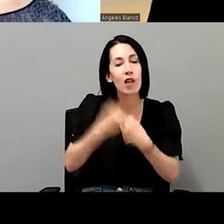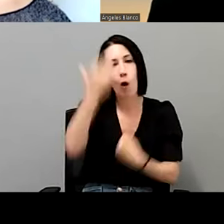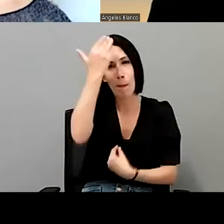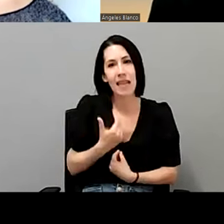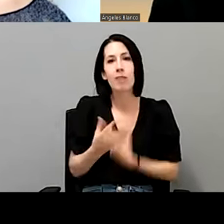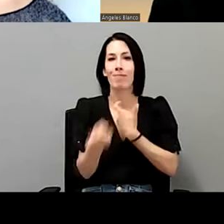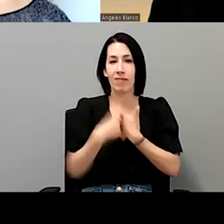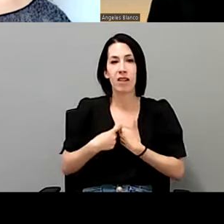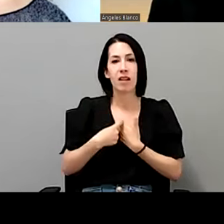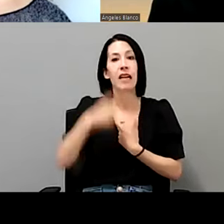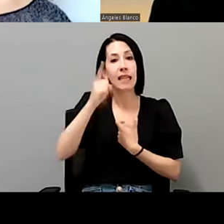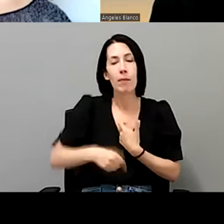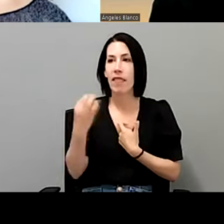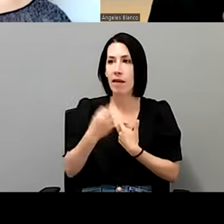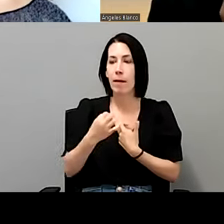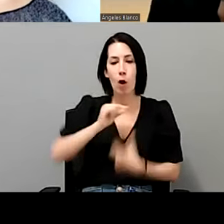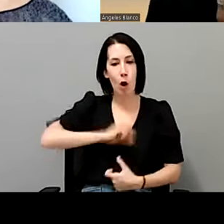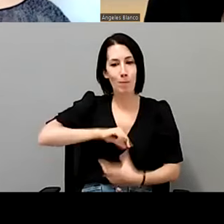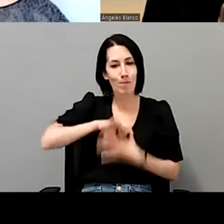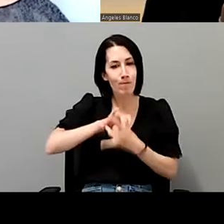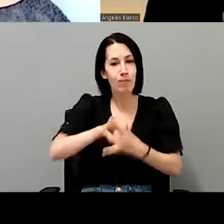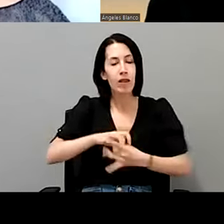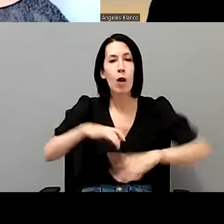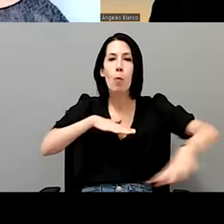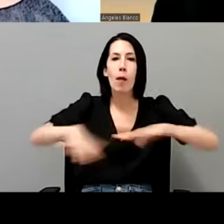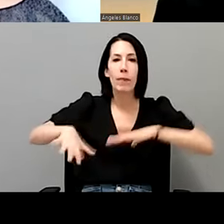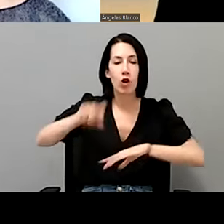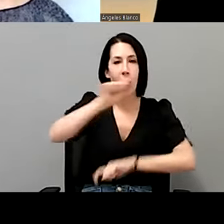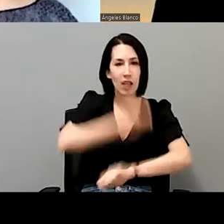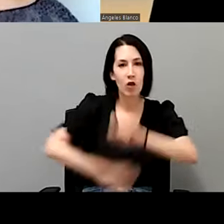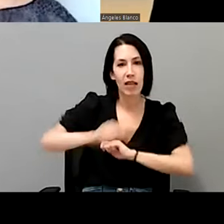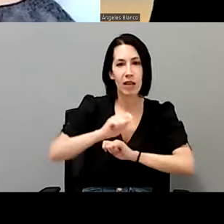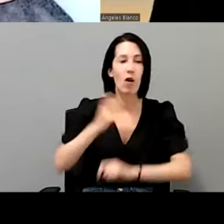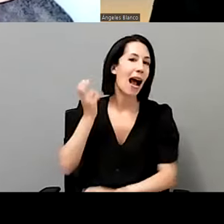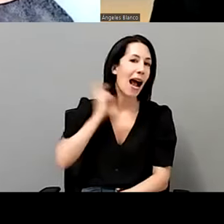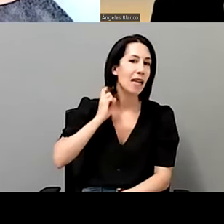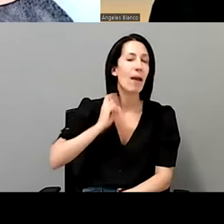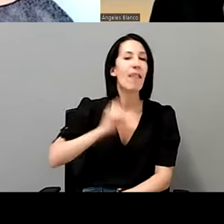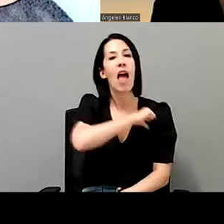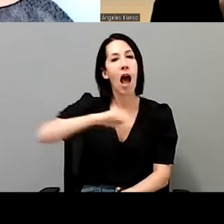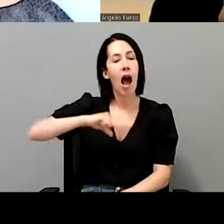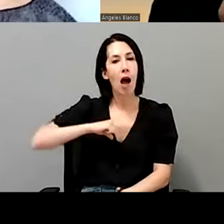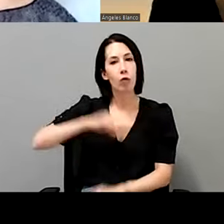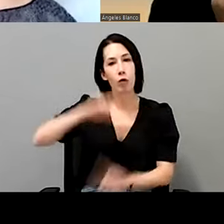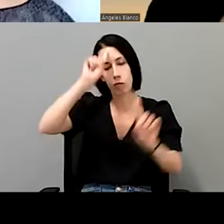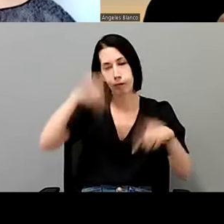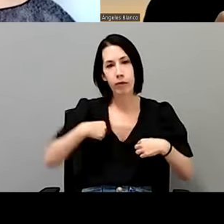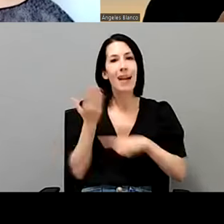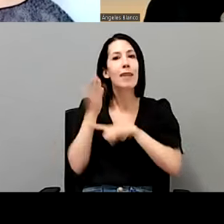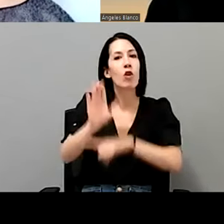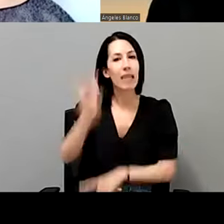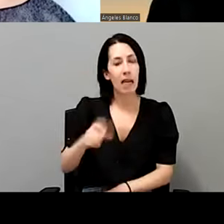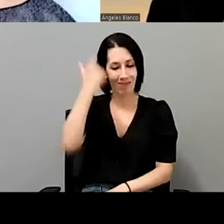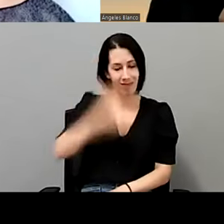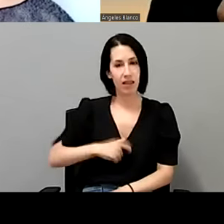ser el movimiento asociativo ASPACE, autorrepresentado por las propias personas con parálisis cerebral,